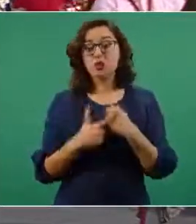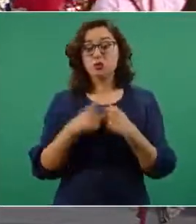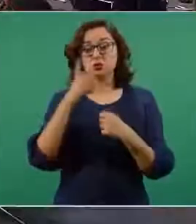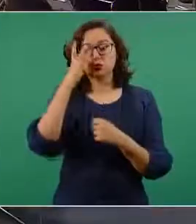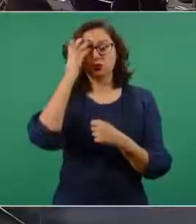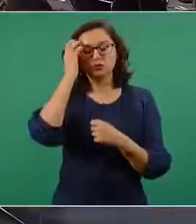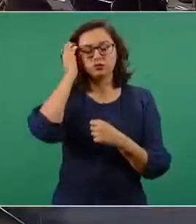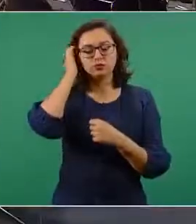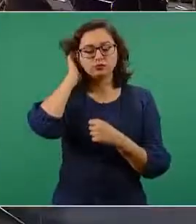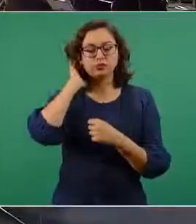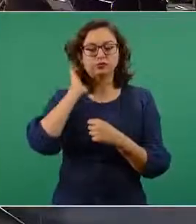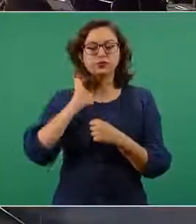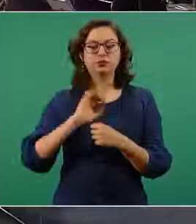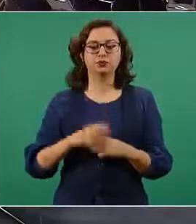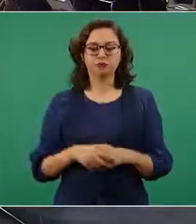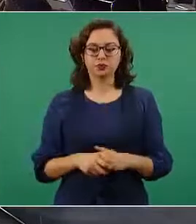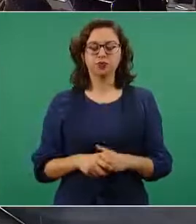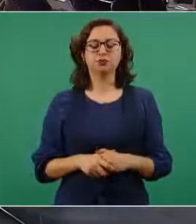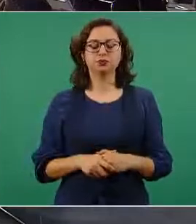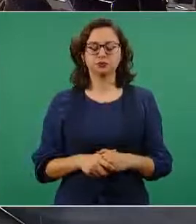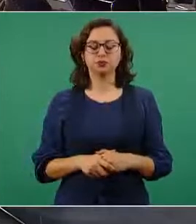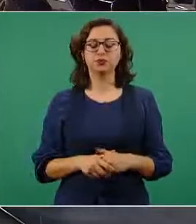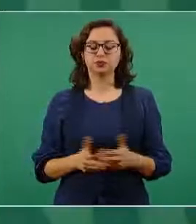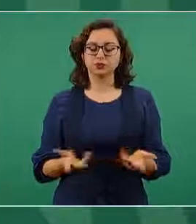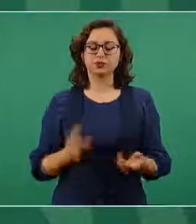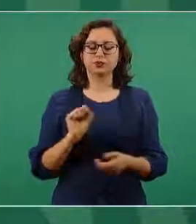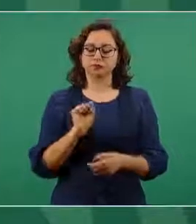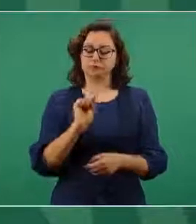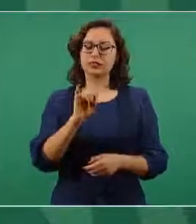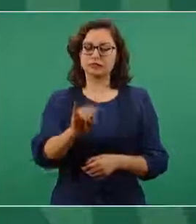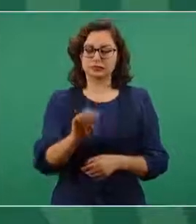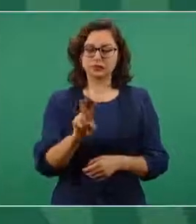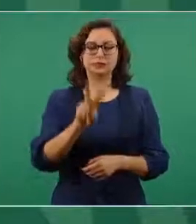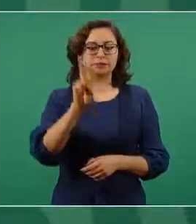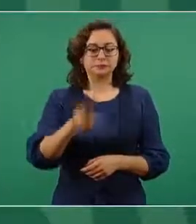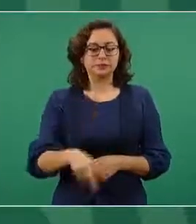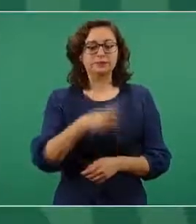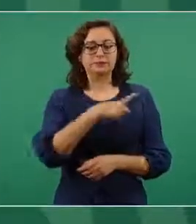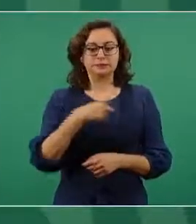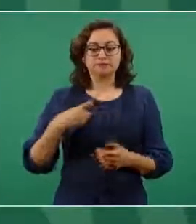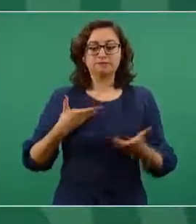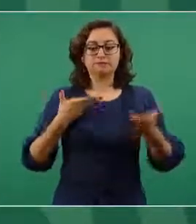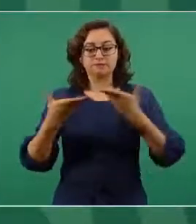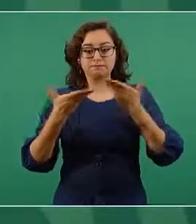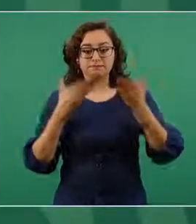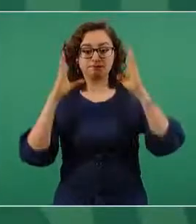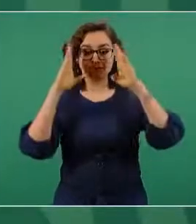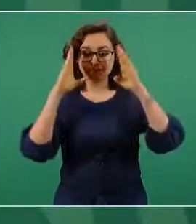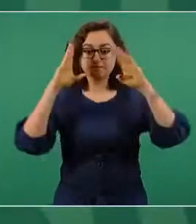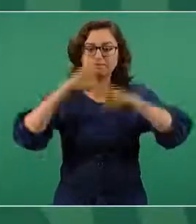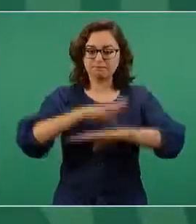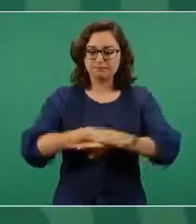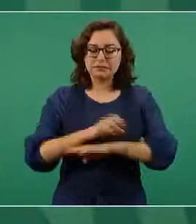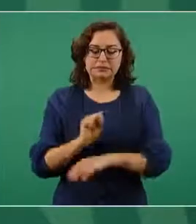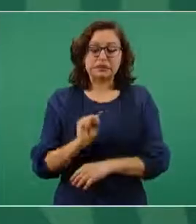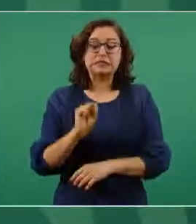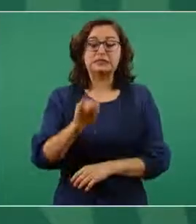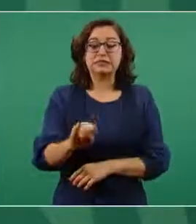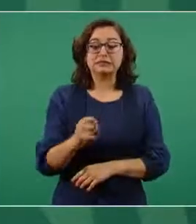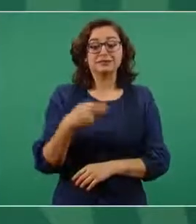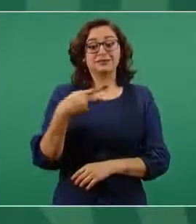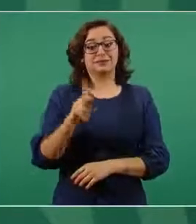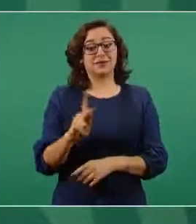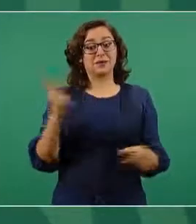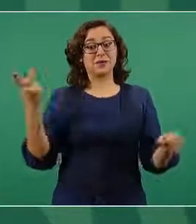hay que buscar la forma de conciliar, pero son posturas